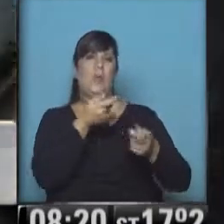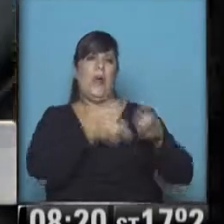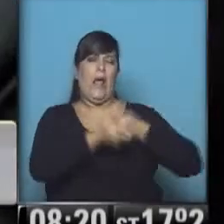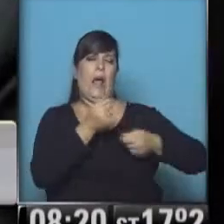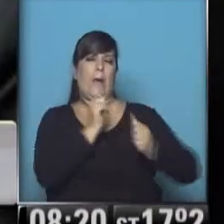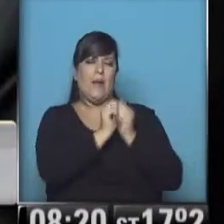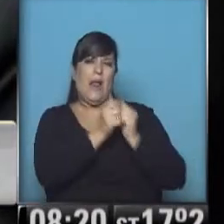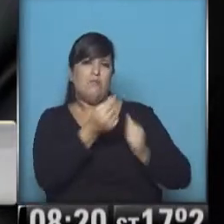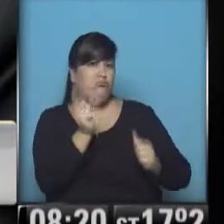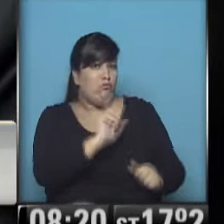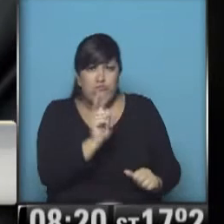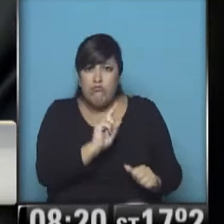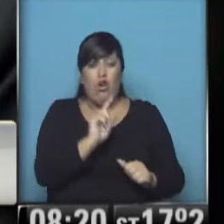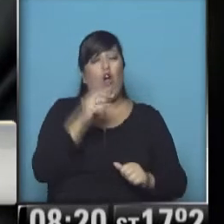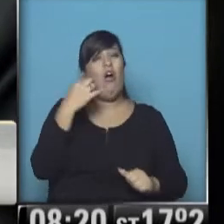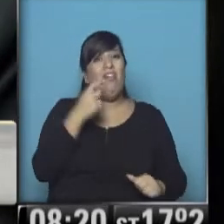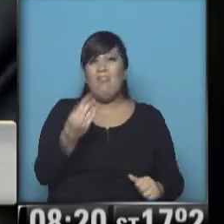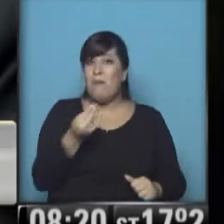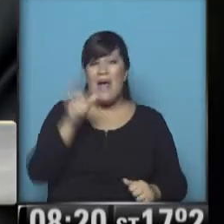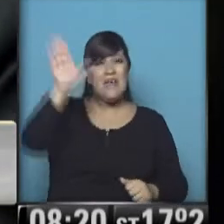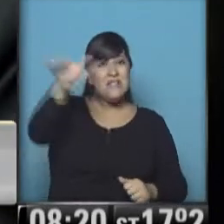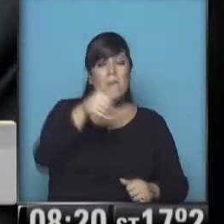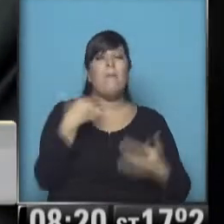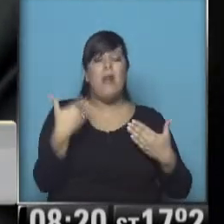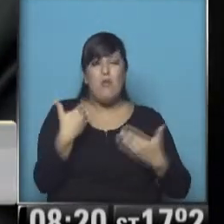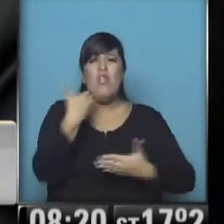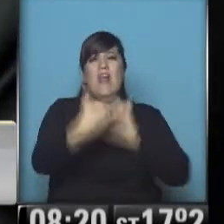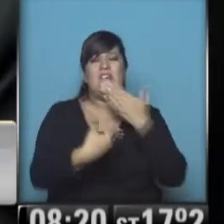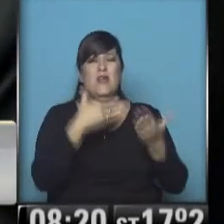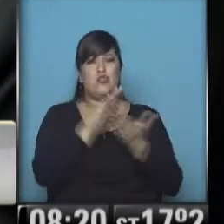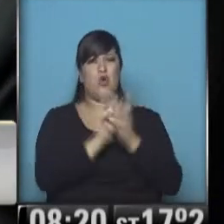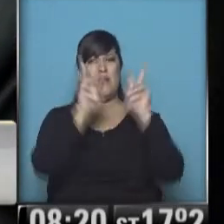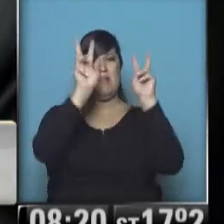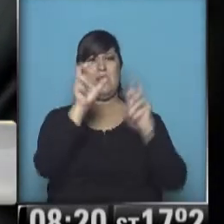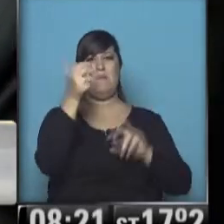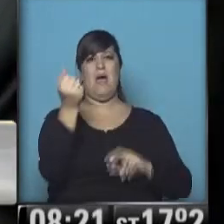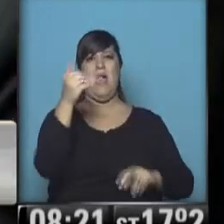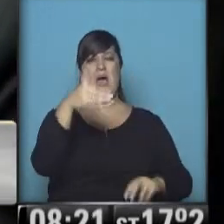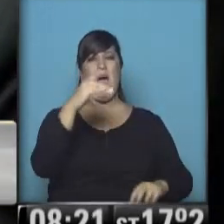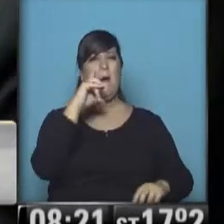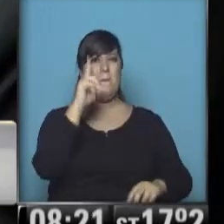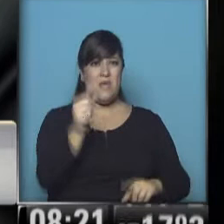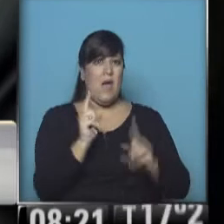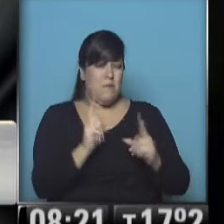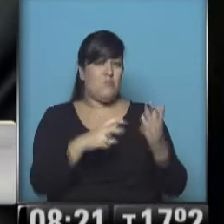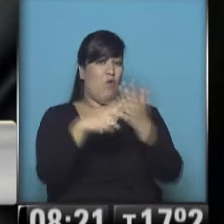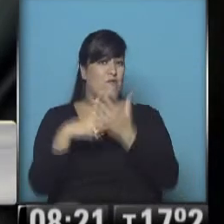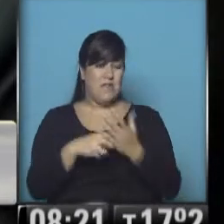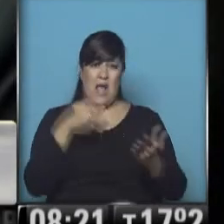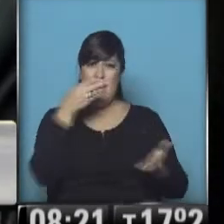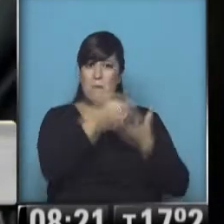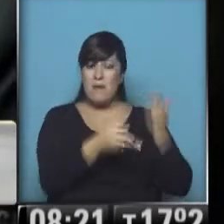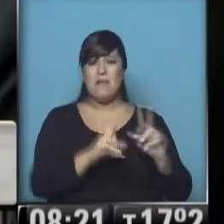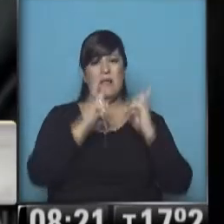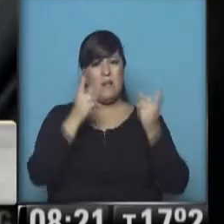lavado de dinero etcétera sino para poder avanzar en la causa amia conforme al pedido de los fiscales a cargo resultando un